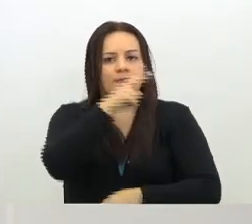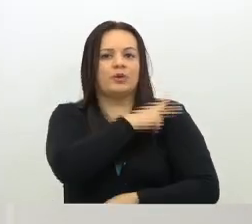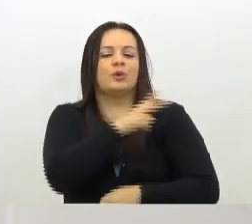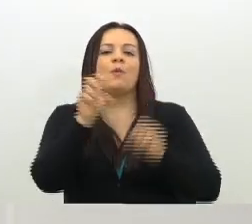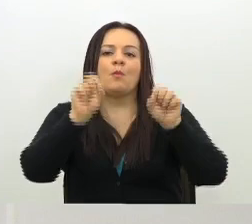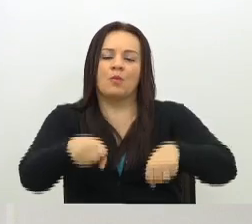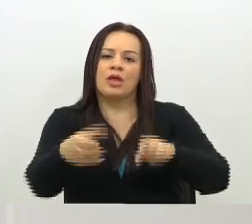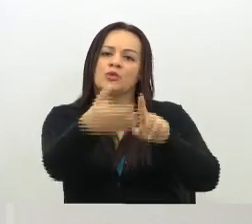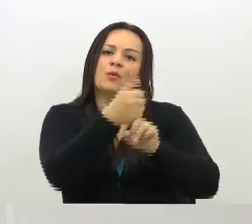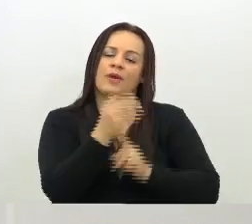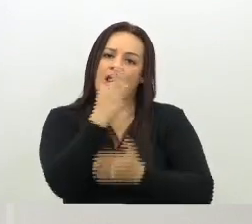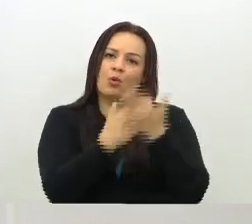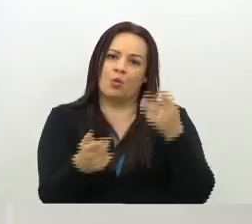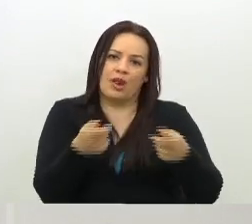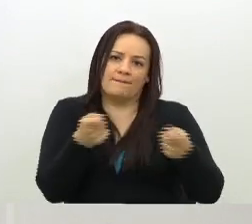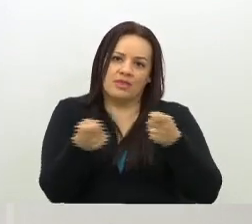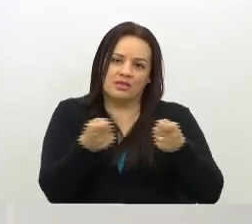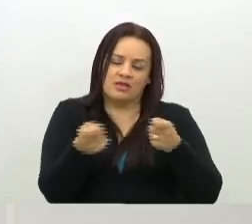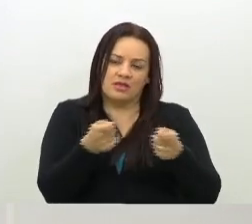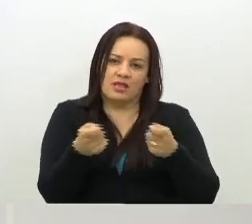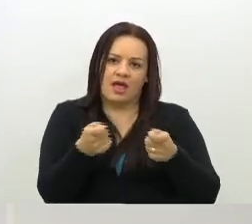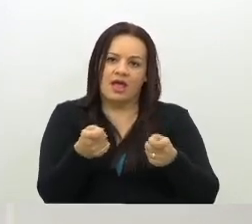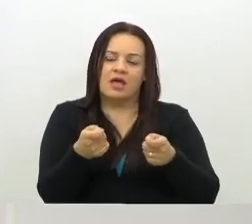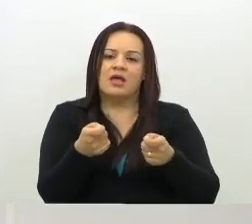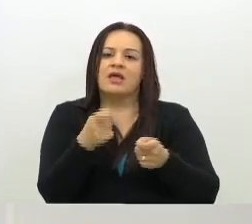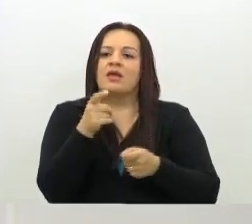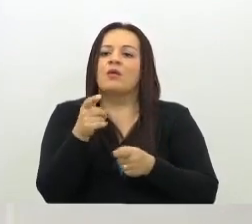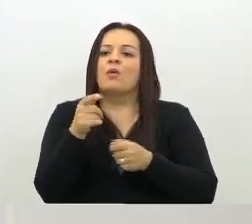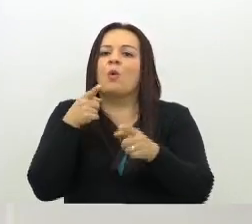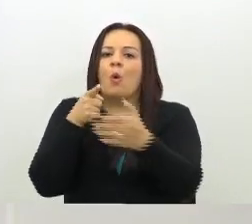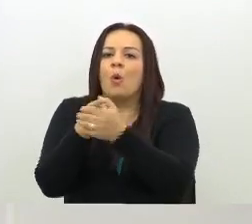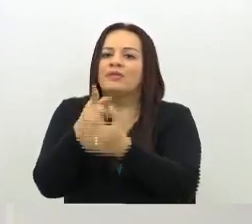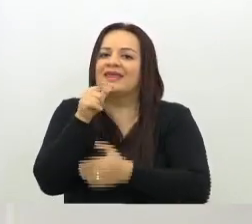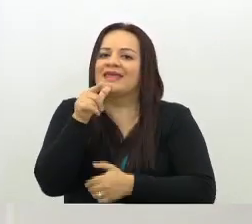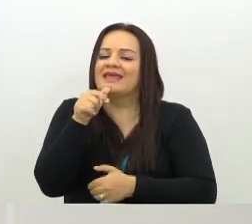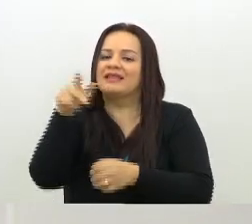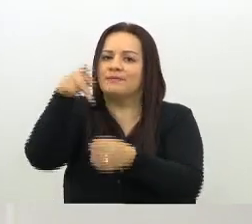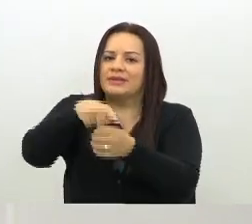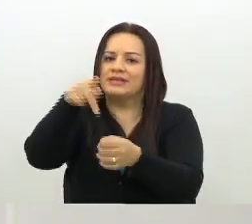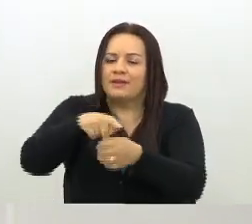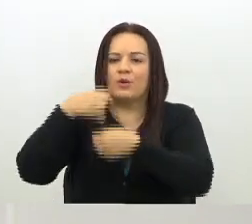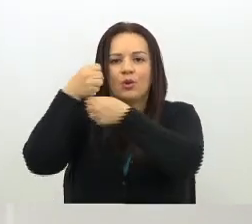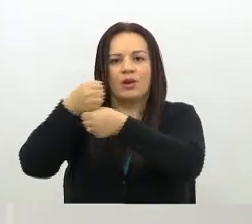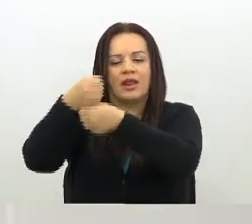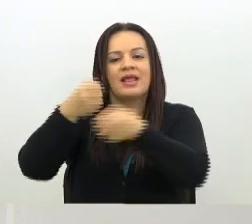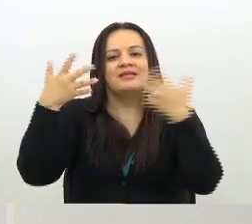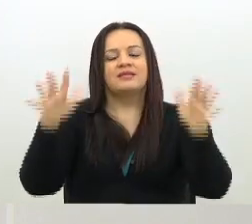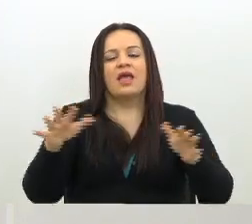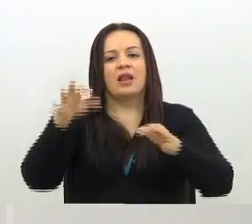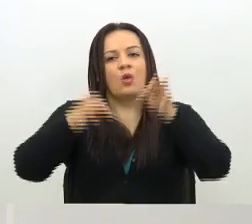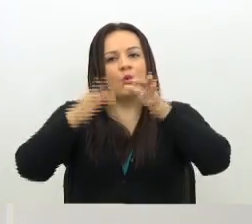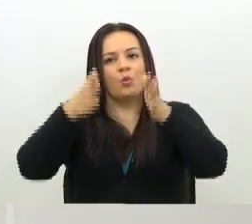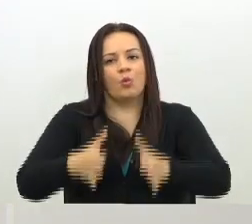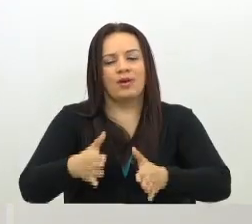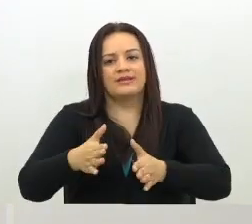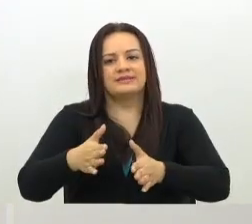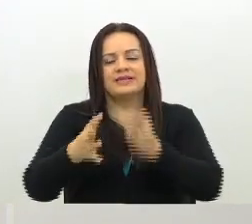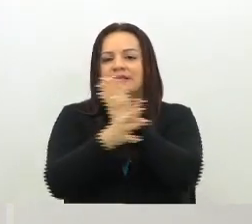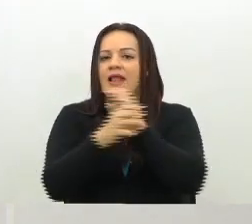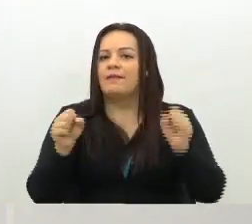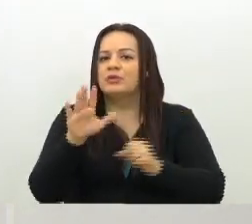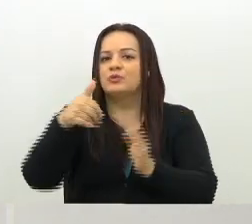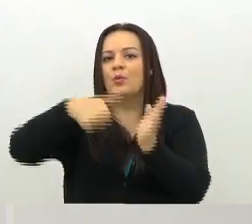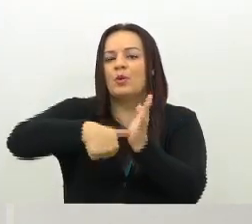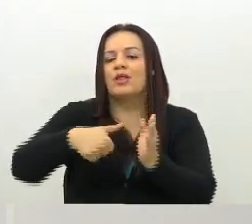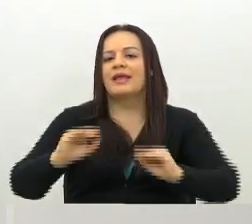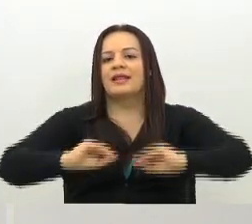medida contra quienes participaron del mismo. Ya los jueces que salvaban su voto con gran preclaridad nos